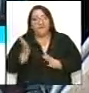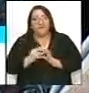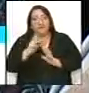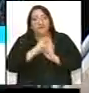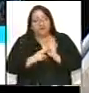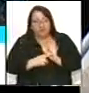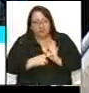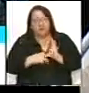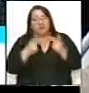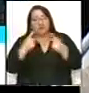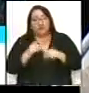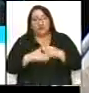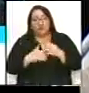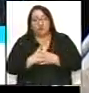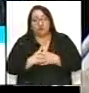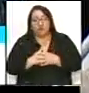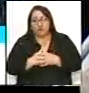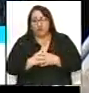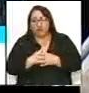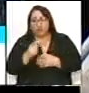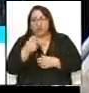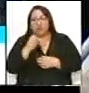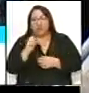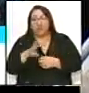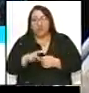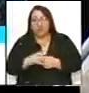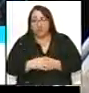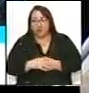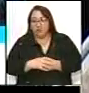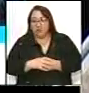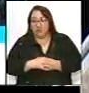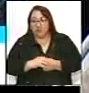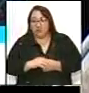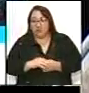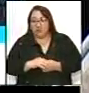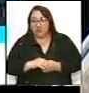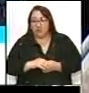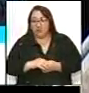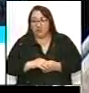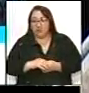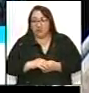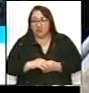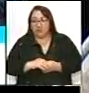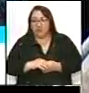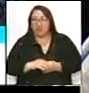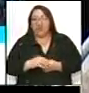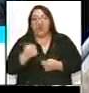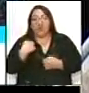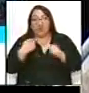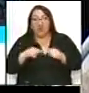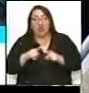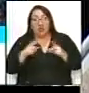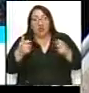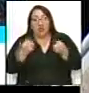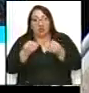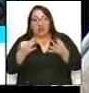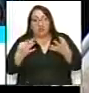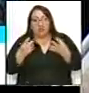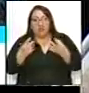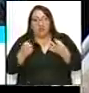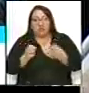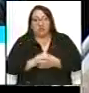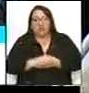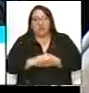de las regiones, en 1/2. Entonces, ¿eso qué quiere decir? quiere decir que tienes que estar presente en una gran cantidad